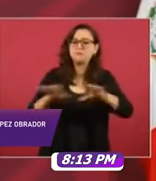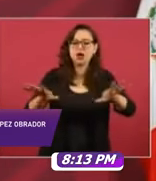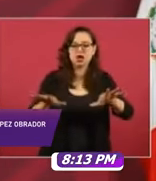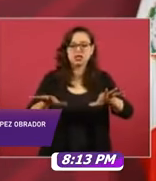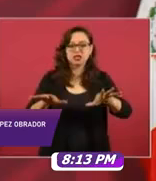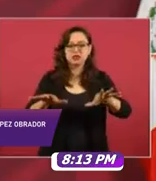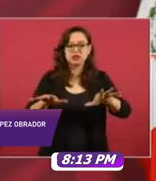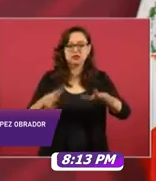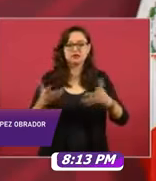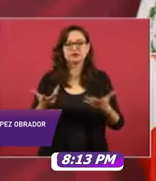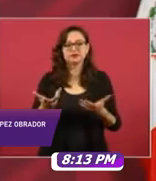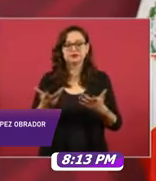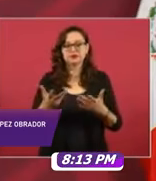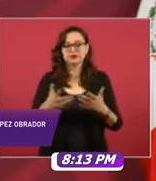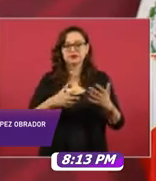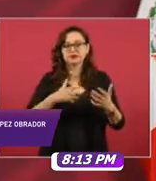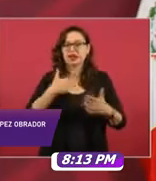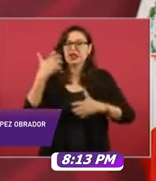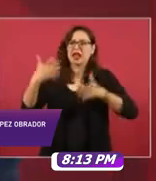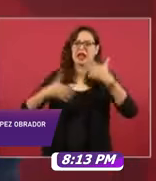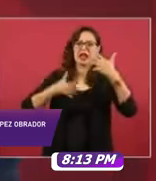creando todo un ambiente, ¿no?,